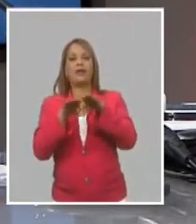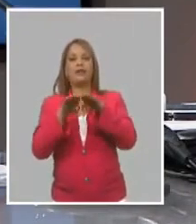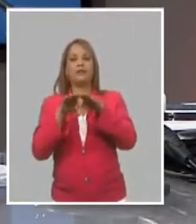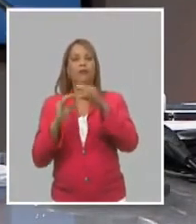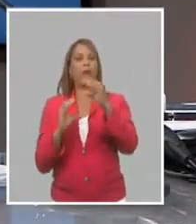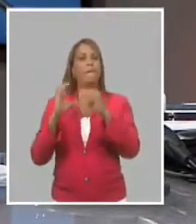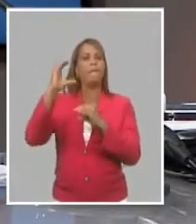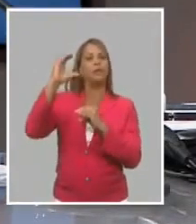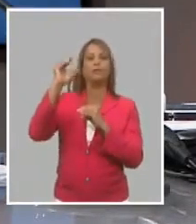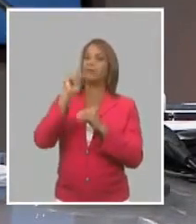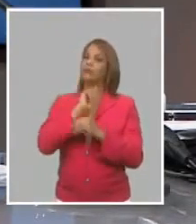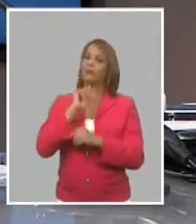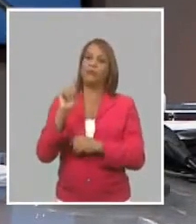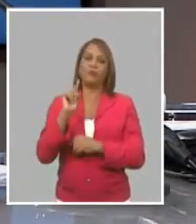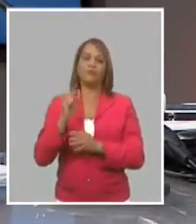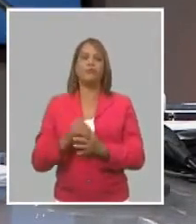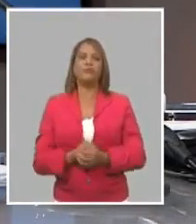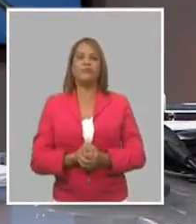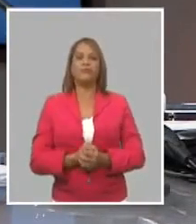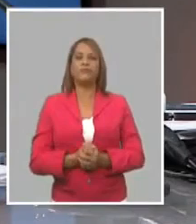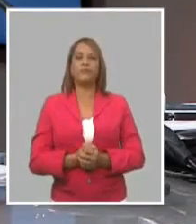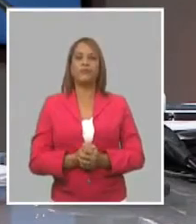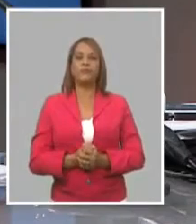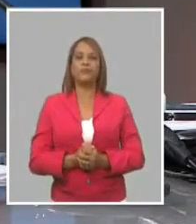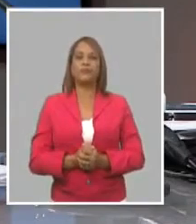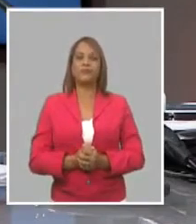encima de lo que hemos diseñado.